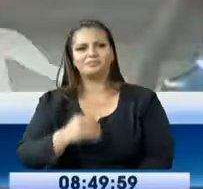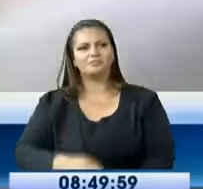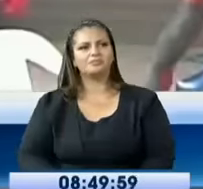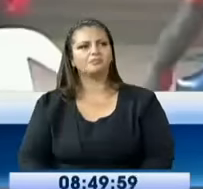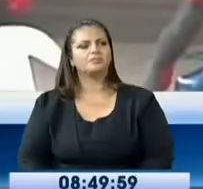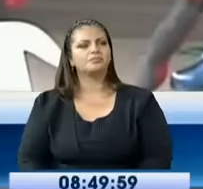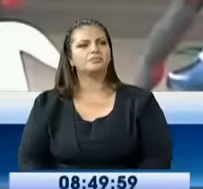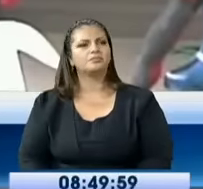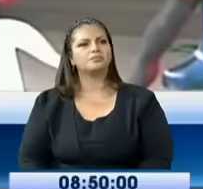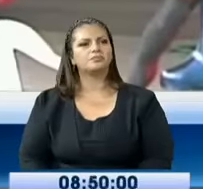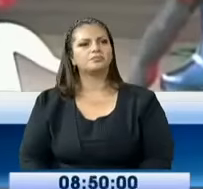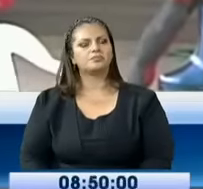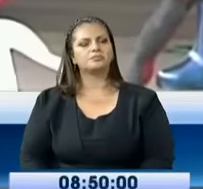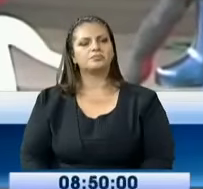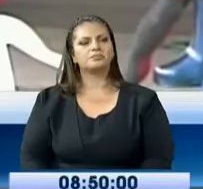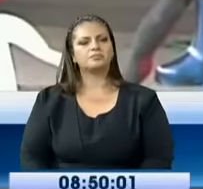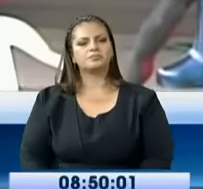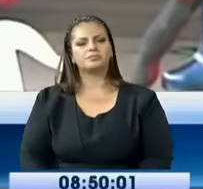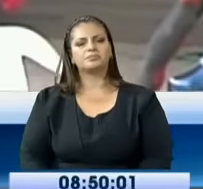Batman, acá está.